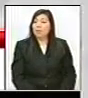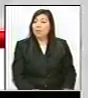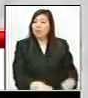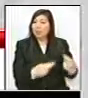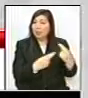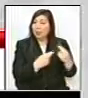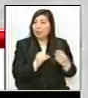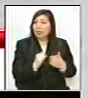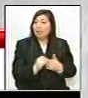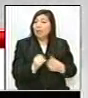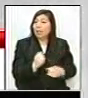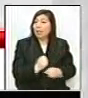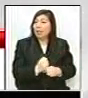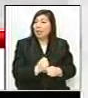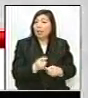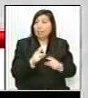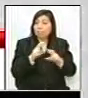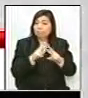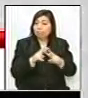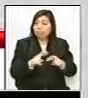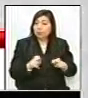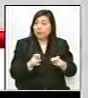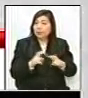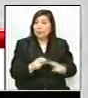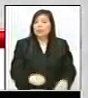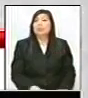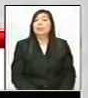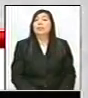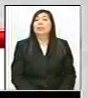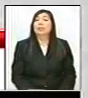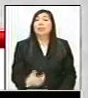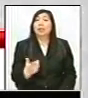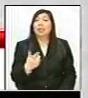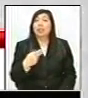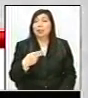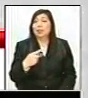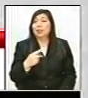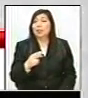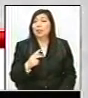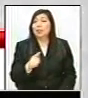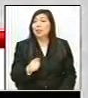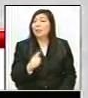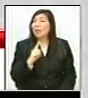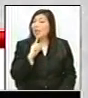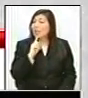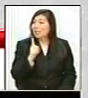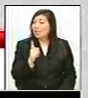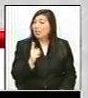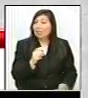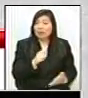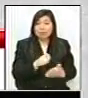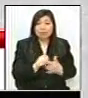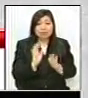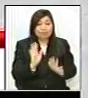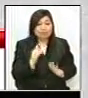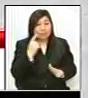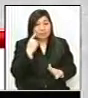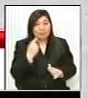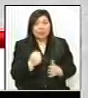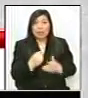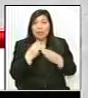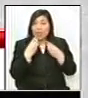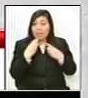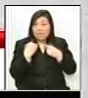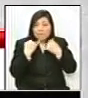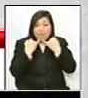roles que habrían desempeñado los investigados y la calidad de líder del doctor Hinostroza Pariachi estarían descritos, ojo, en el